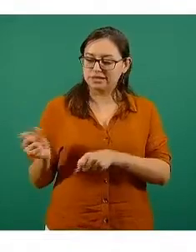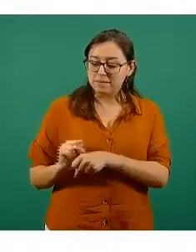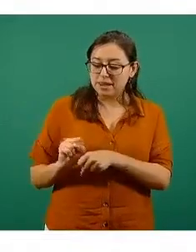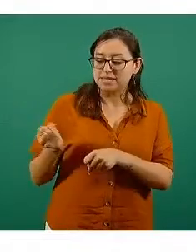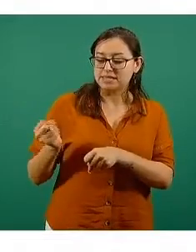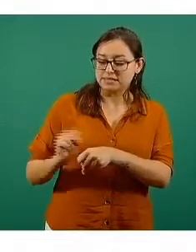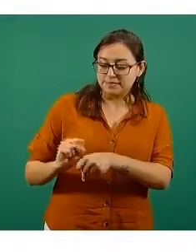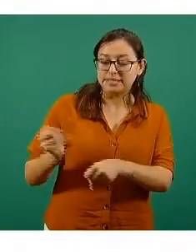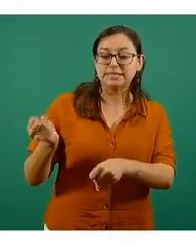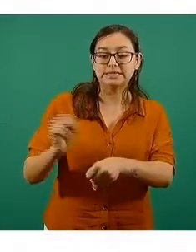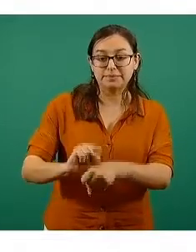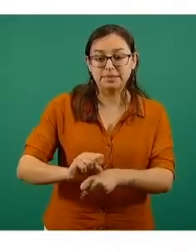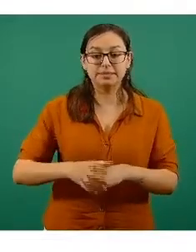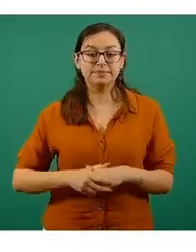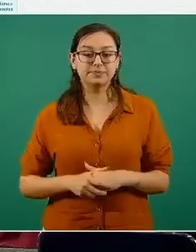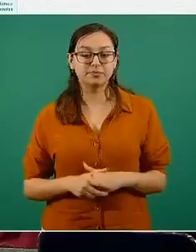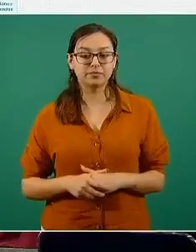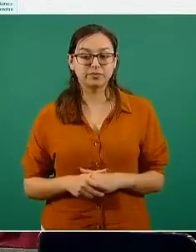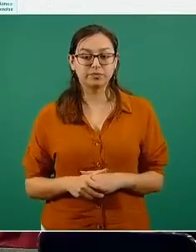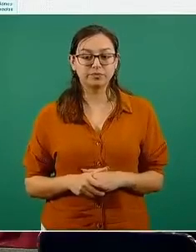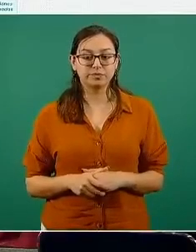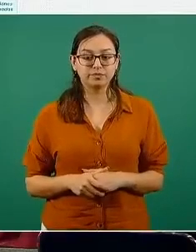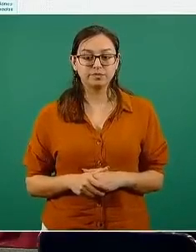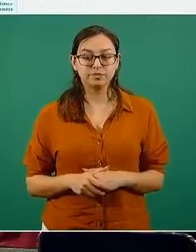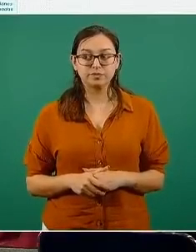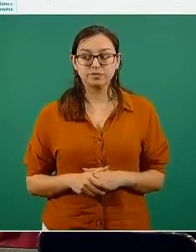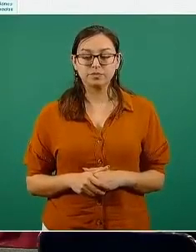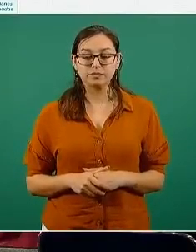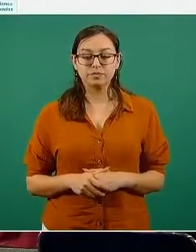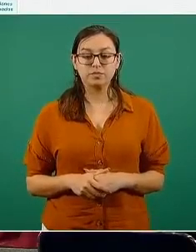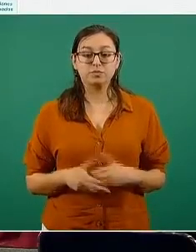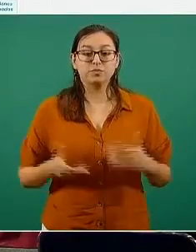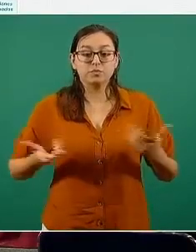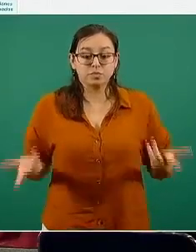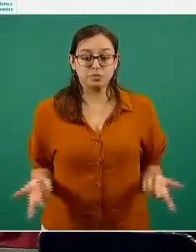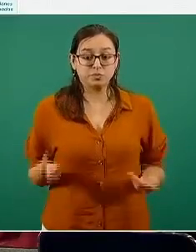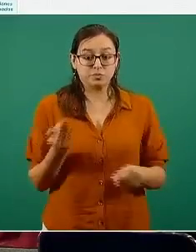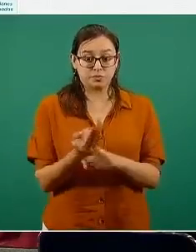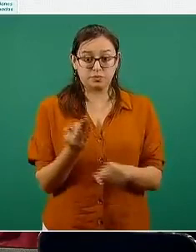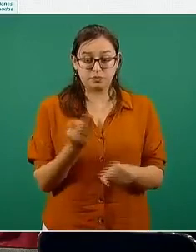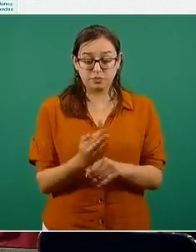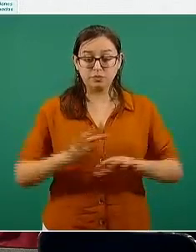semana. Entonces, al día de hoy tenemos un total de